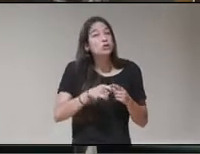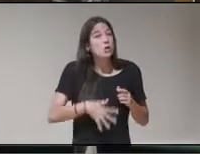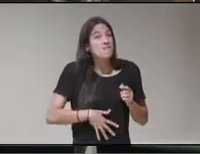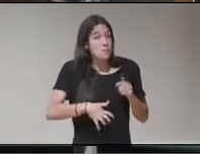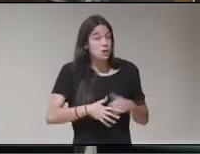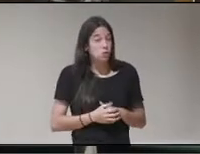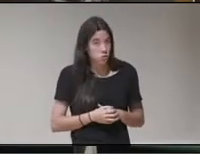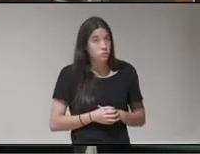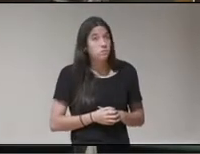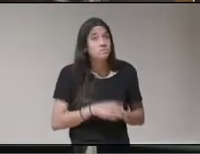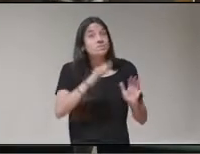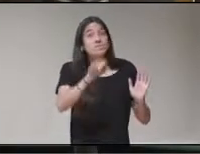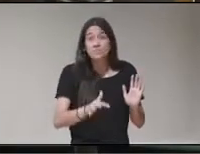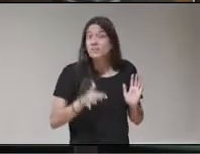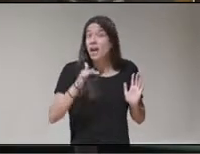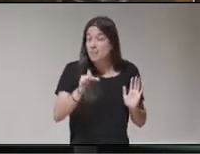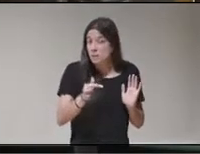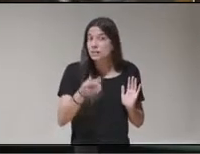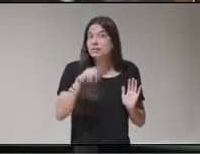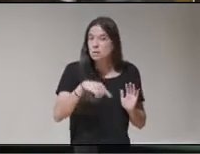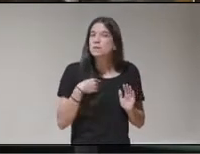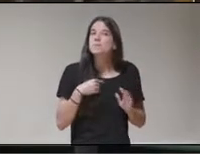inflamatorio. Además, pueden producir